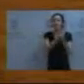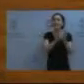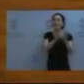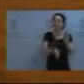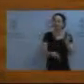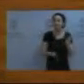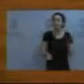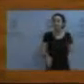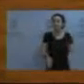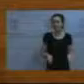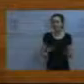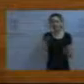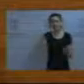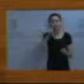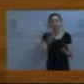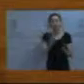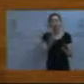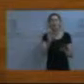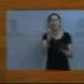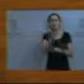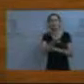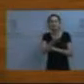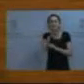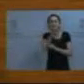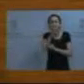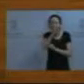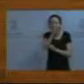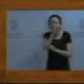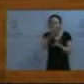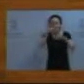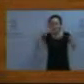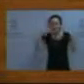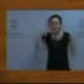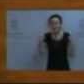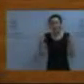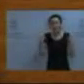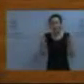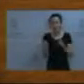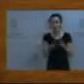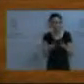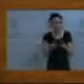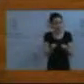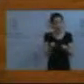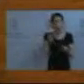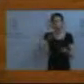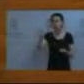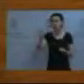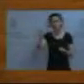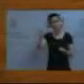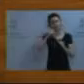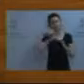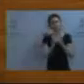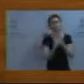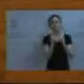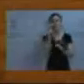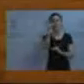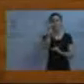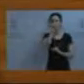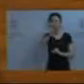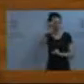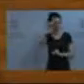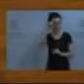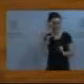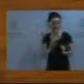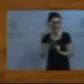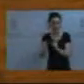ustedes, pero lo obvian, ocultan y disimulan, que esta cuestión está siendo regulada en otras instancias superiores a